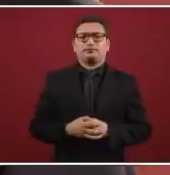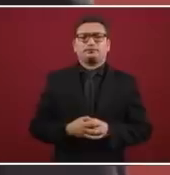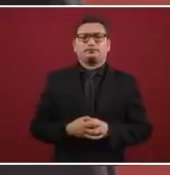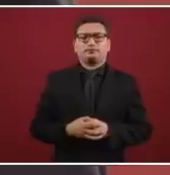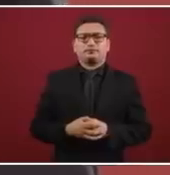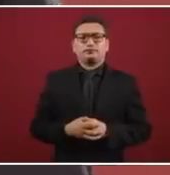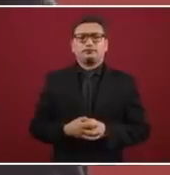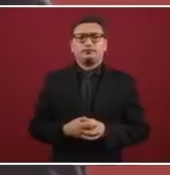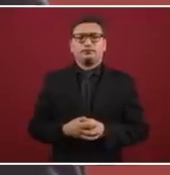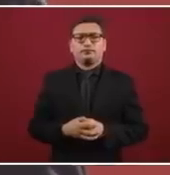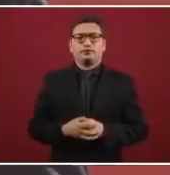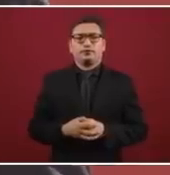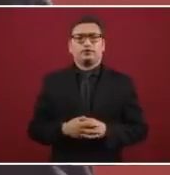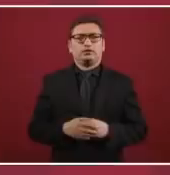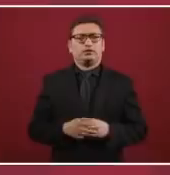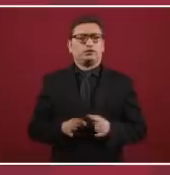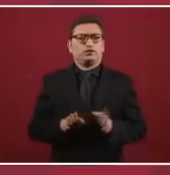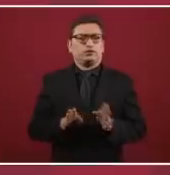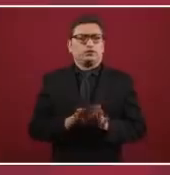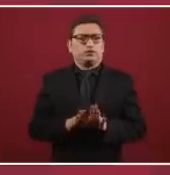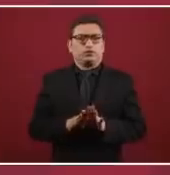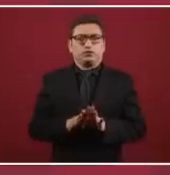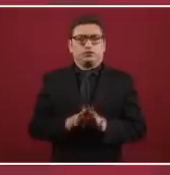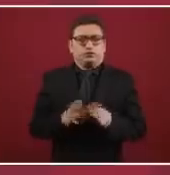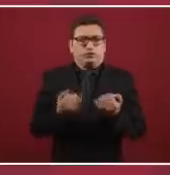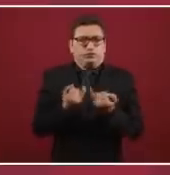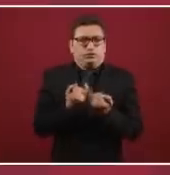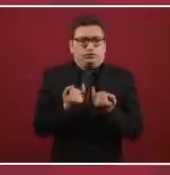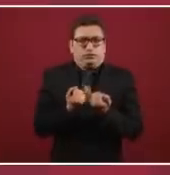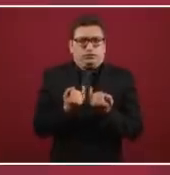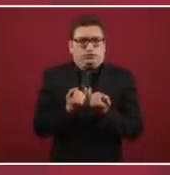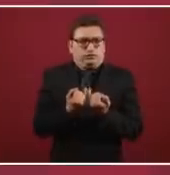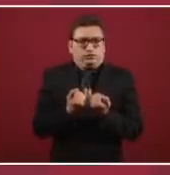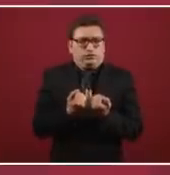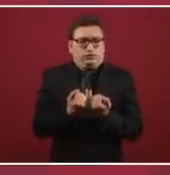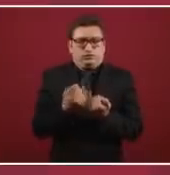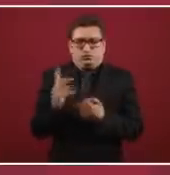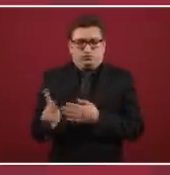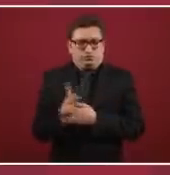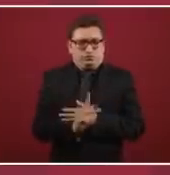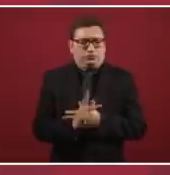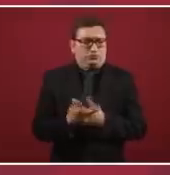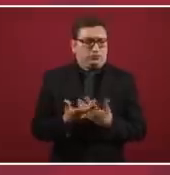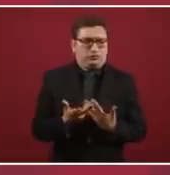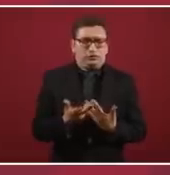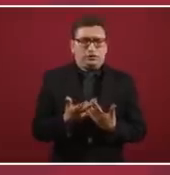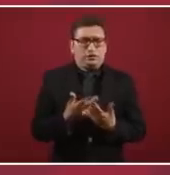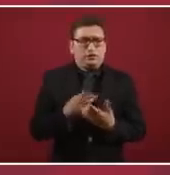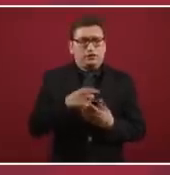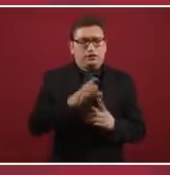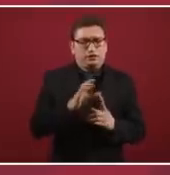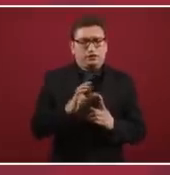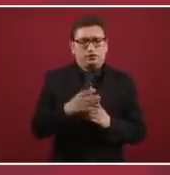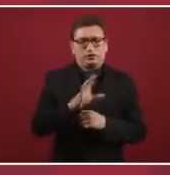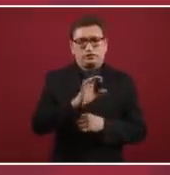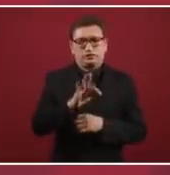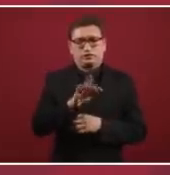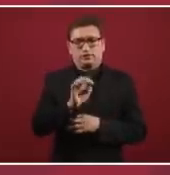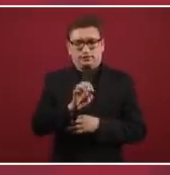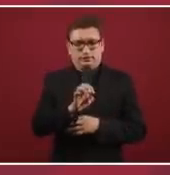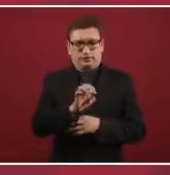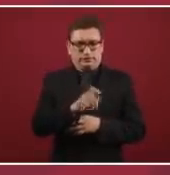es estratégico recuperar la Comisión Federal de